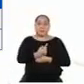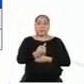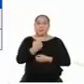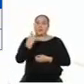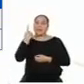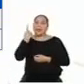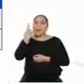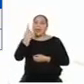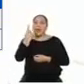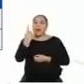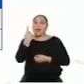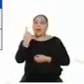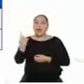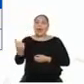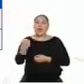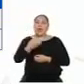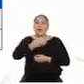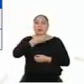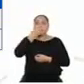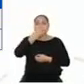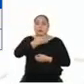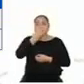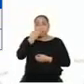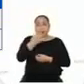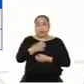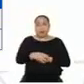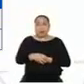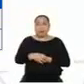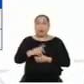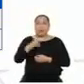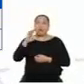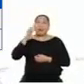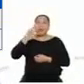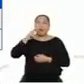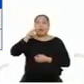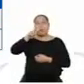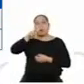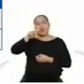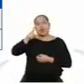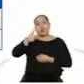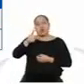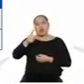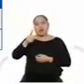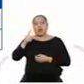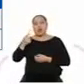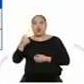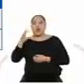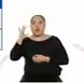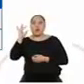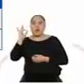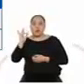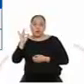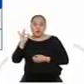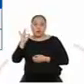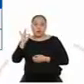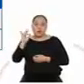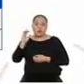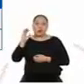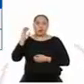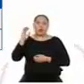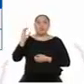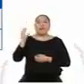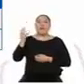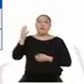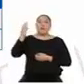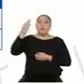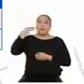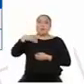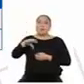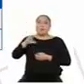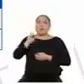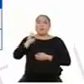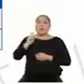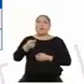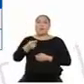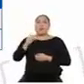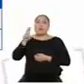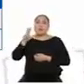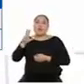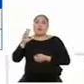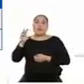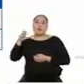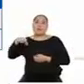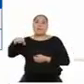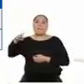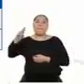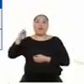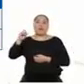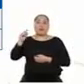manzana de 150 gramos aporta aproximadamente 21,8 gramos de carbohidratos Y 0,3 gramos de